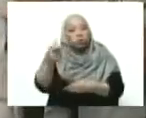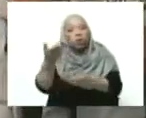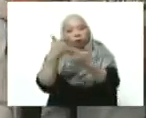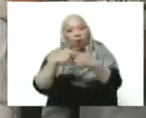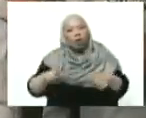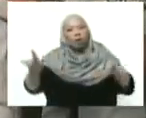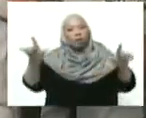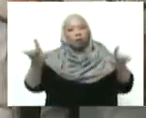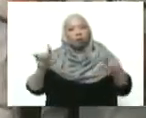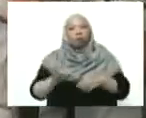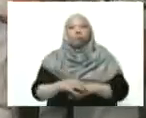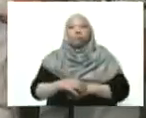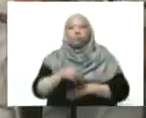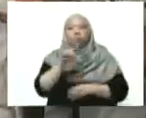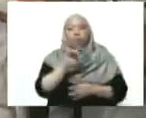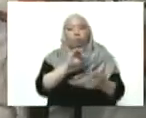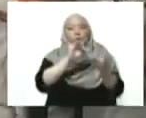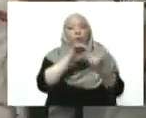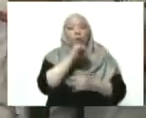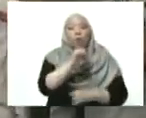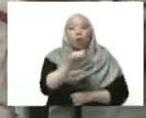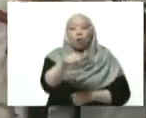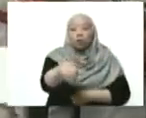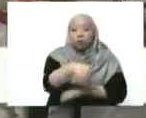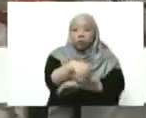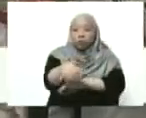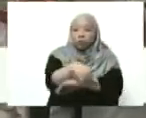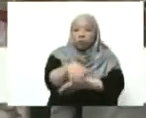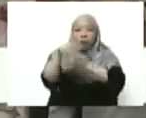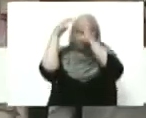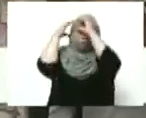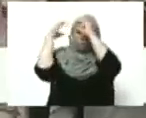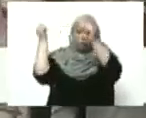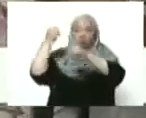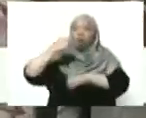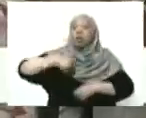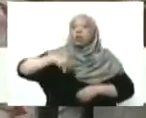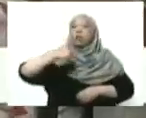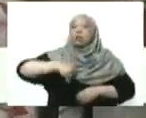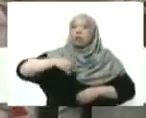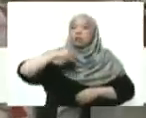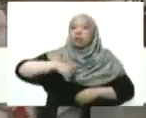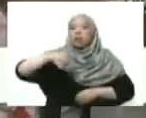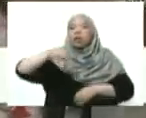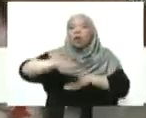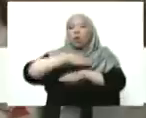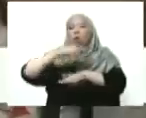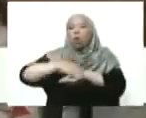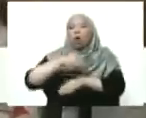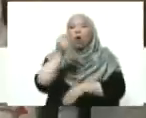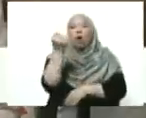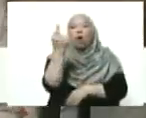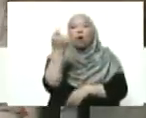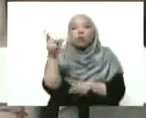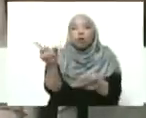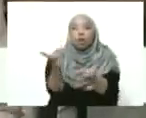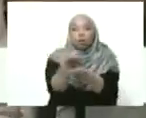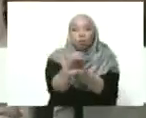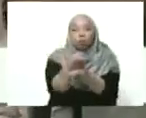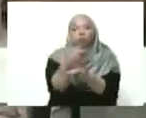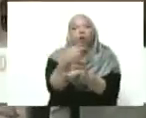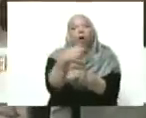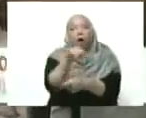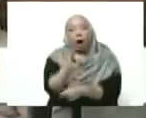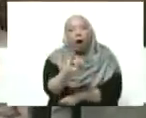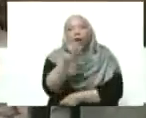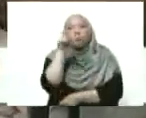Sí, el contacto informativo lo realizamos desde las inmediaciones de la Embajada de Argentina este jueves 11 de agosto. Justamente